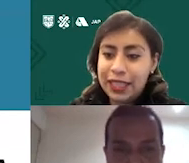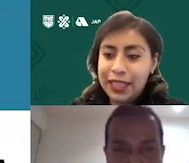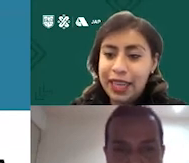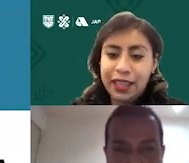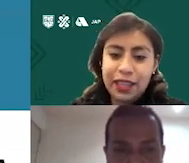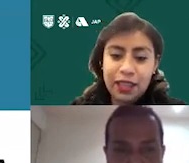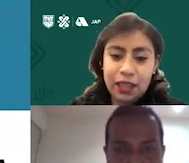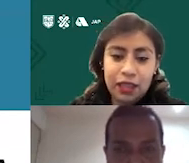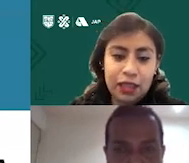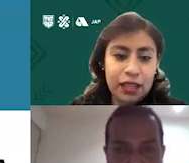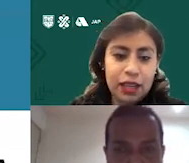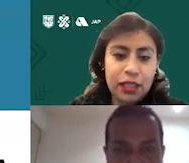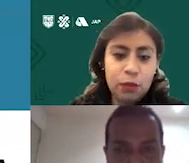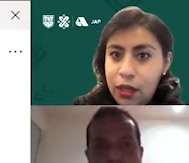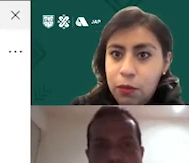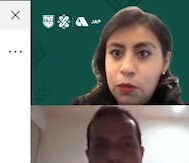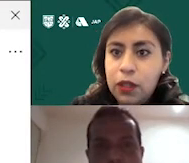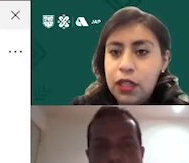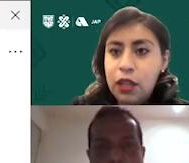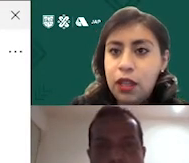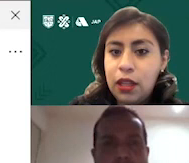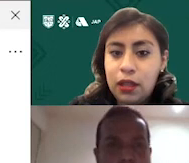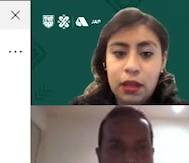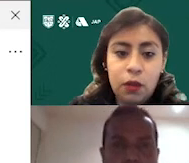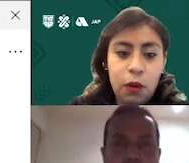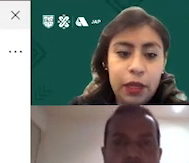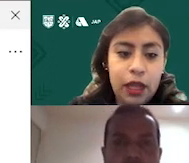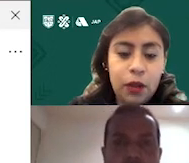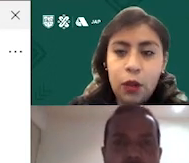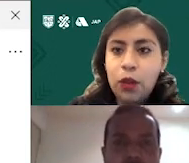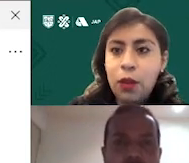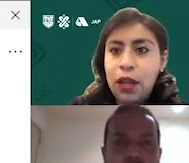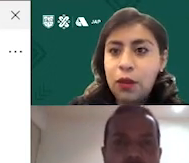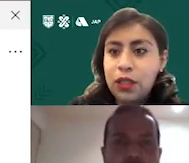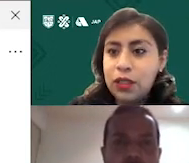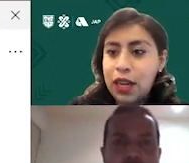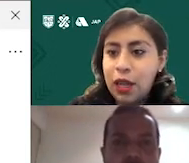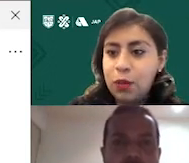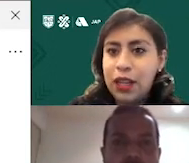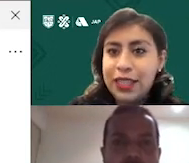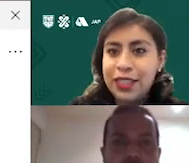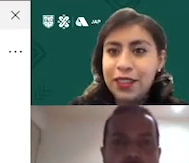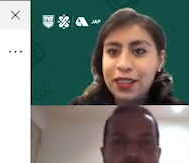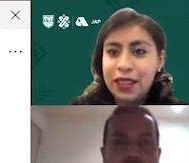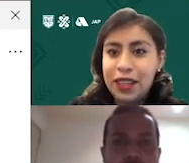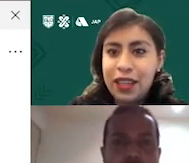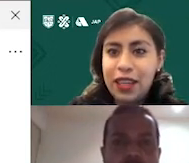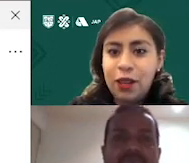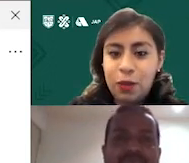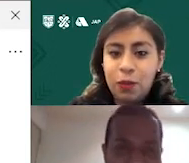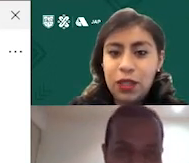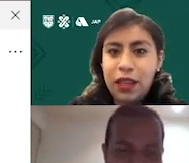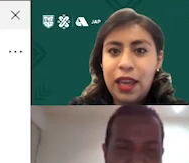tomamos la asistencia bueno si ya no hay ningún comentario ninguna duda con esto cerramos la sesión